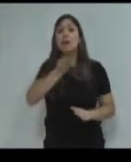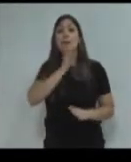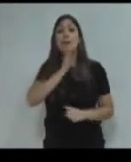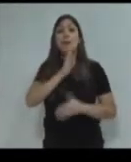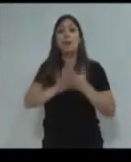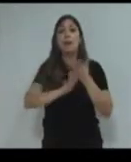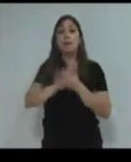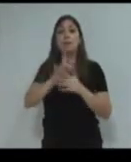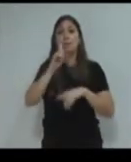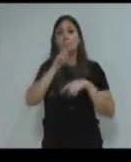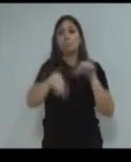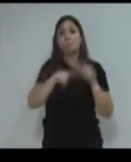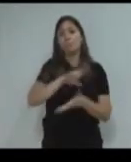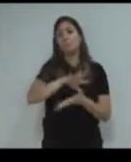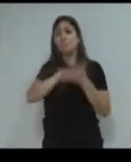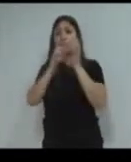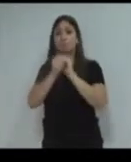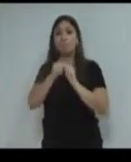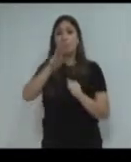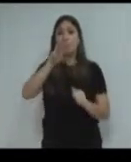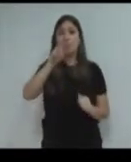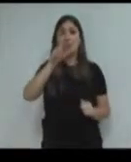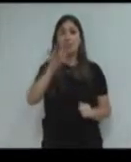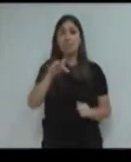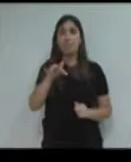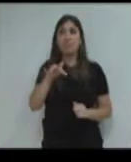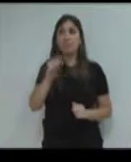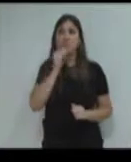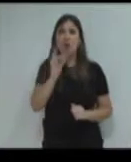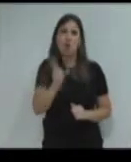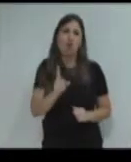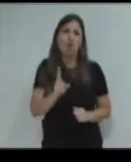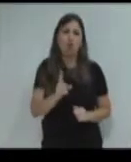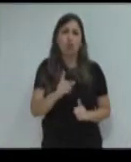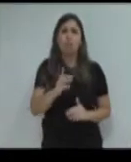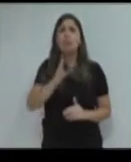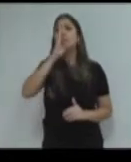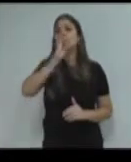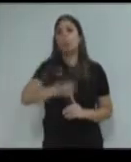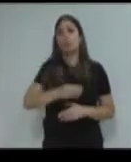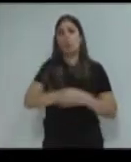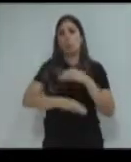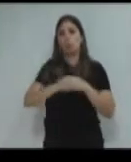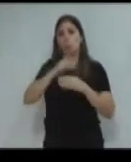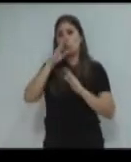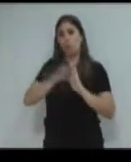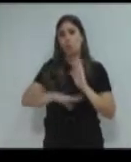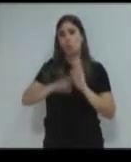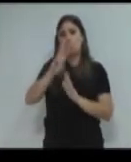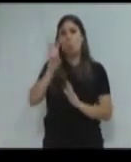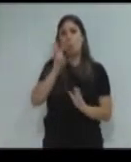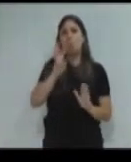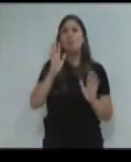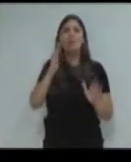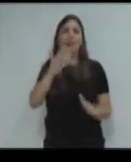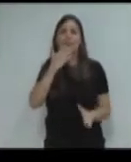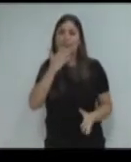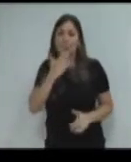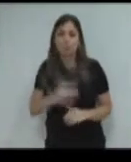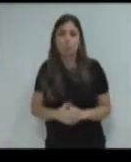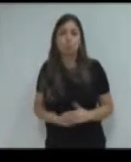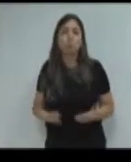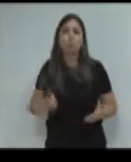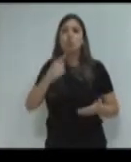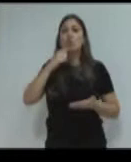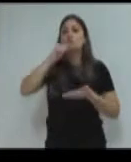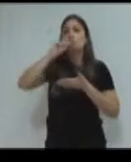de conversión a PDF, si es posible no, pero mejor directamente en Word. Pero si es información, pongamos un